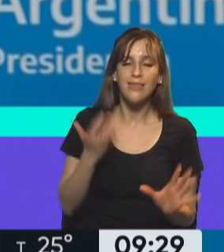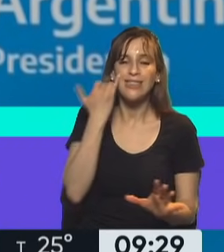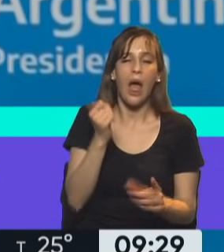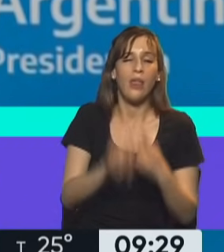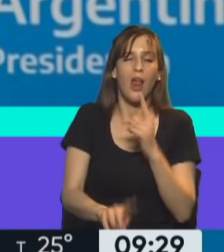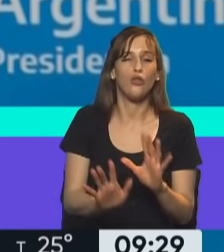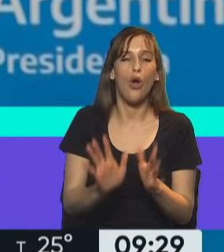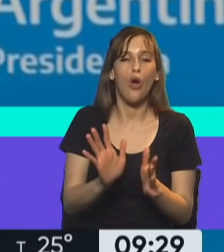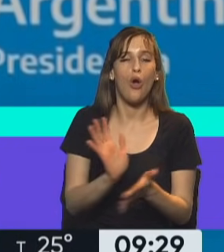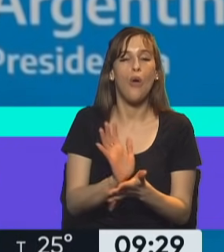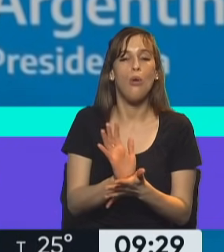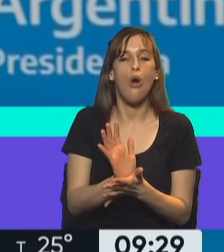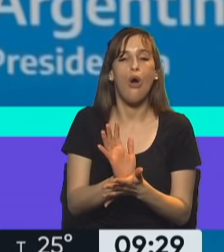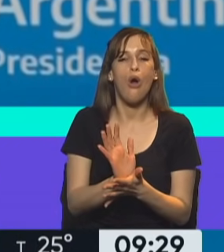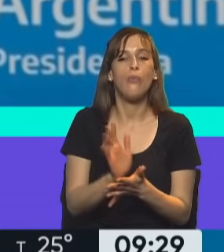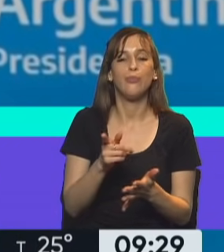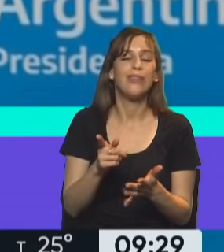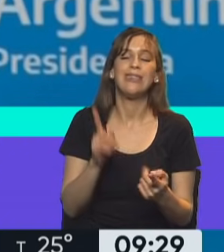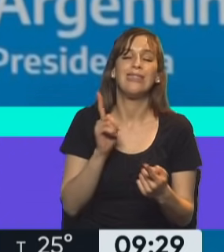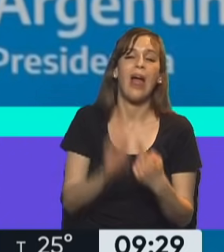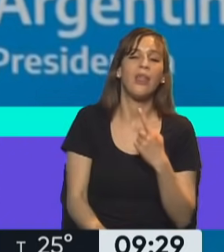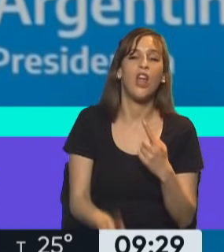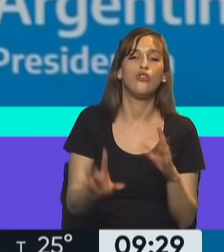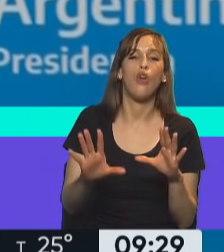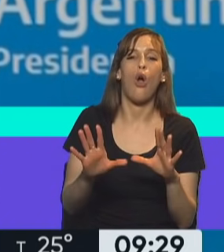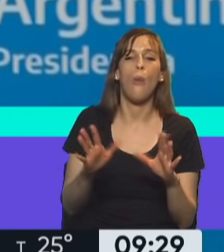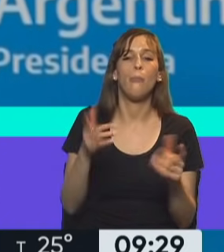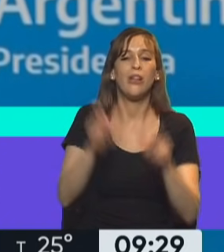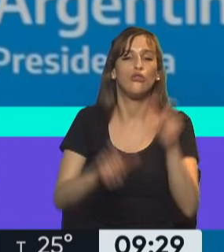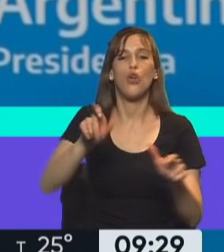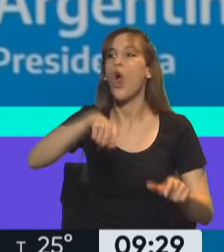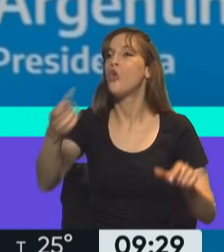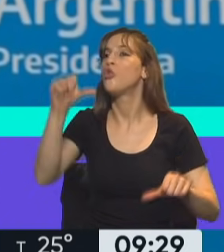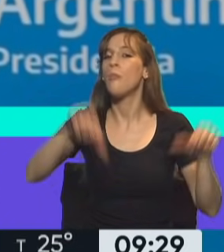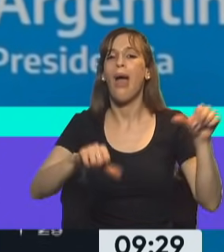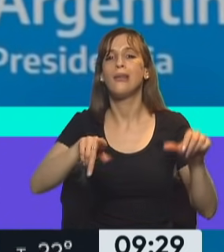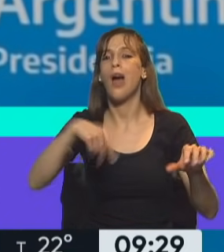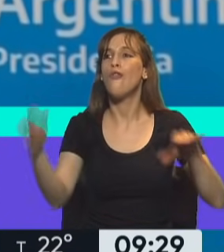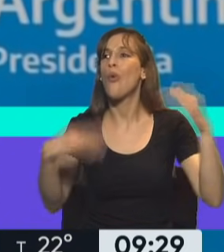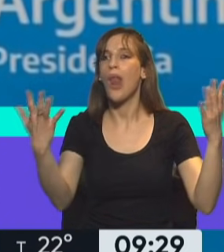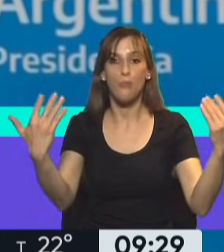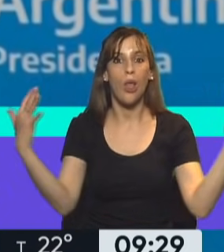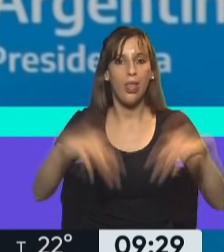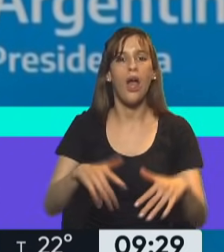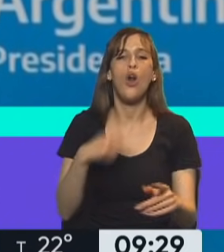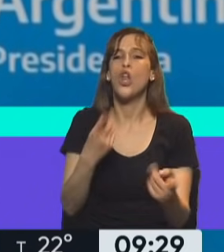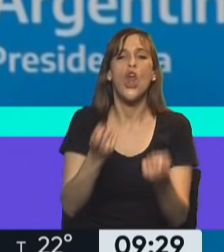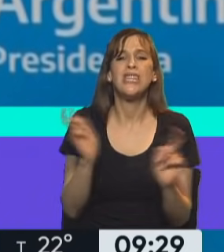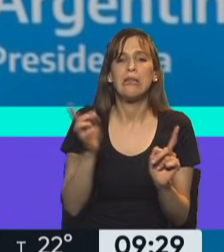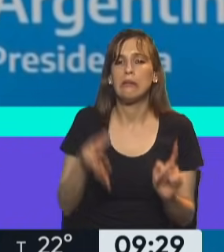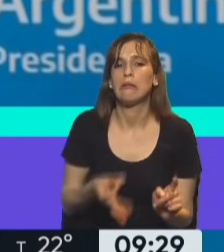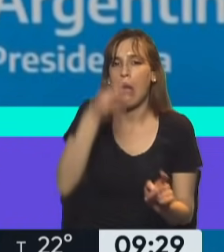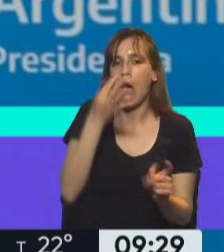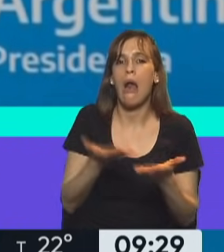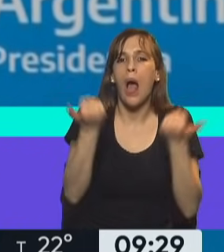la internacionalización de los aeropuertos es un hecho. Digamos, el hecho de sacar el antígeno, el hecho de solamente pedir PCR de entrada,